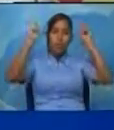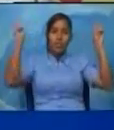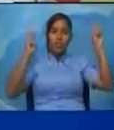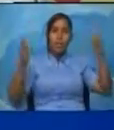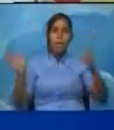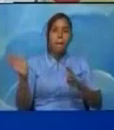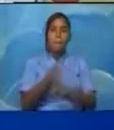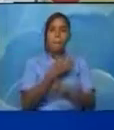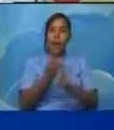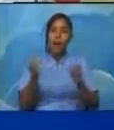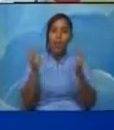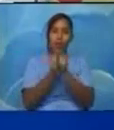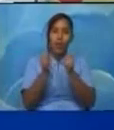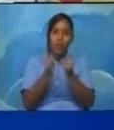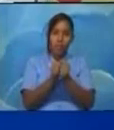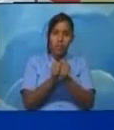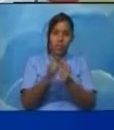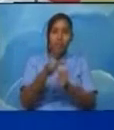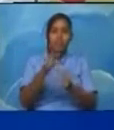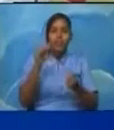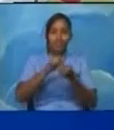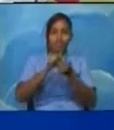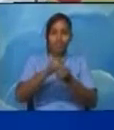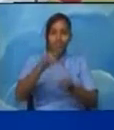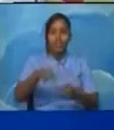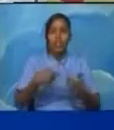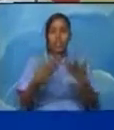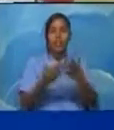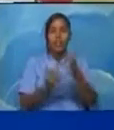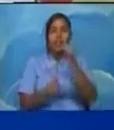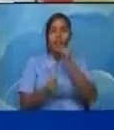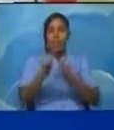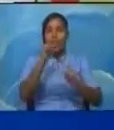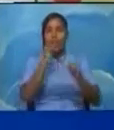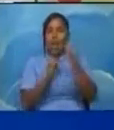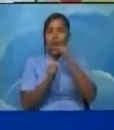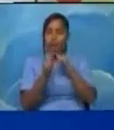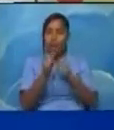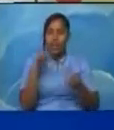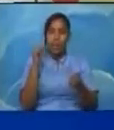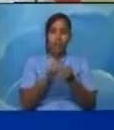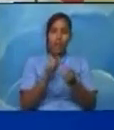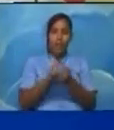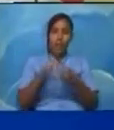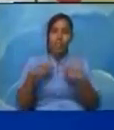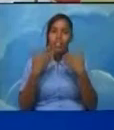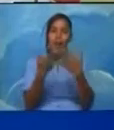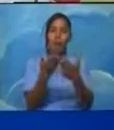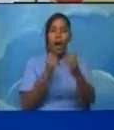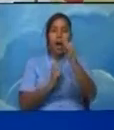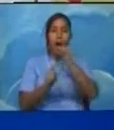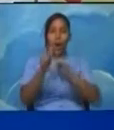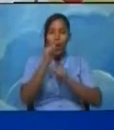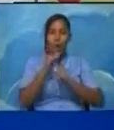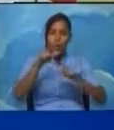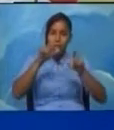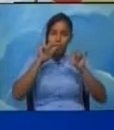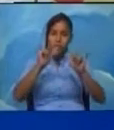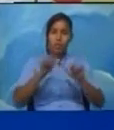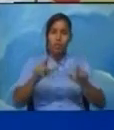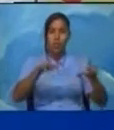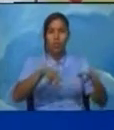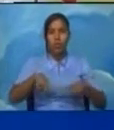la piedra y la piedra dándoles agua para... Y palo con la piedra y la piedra ahí en el